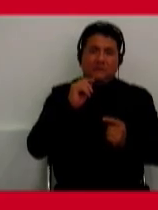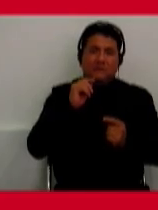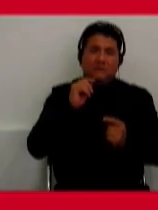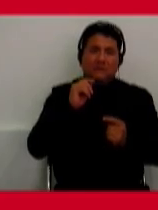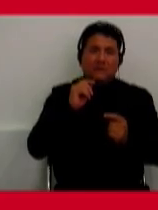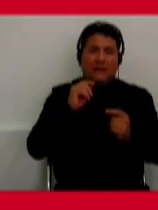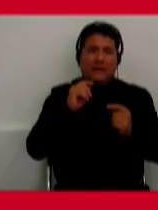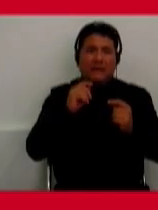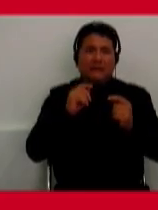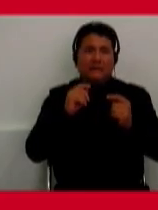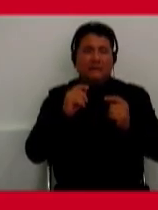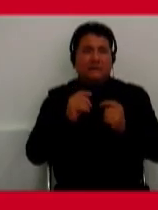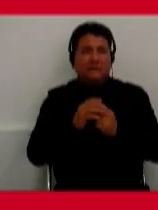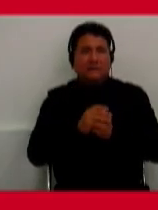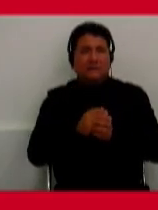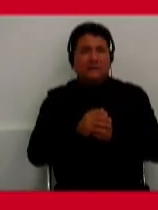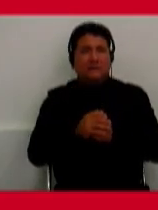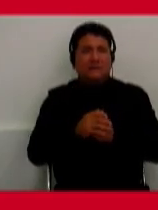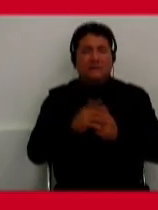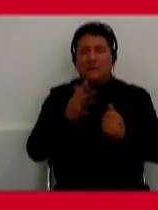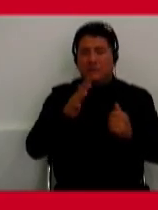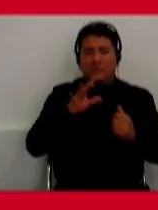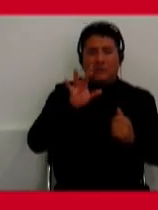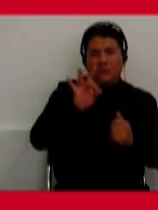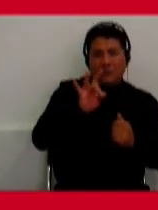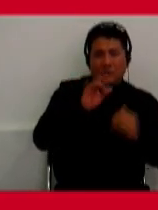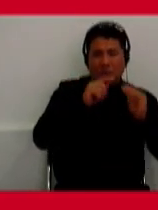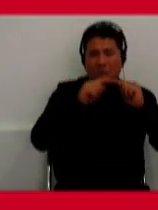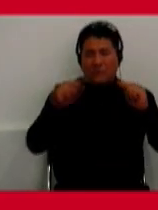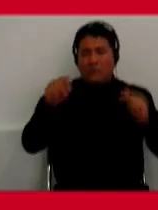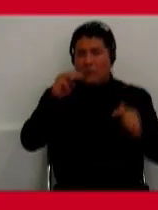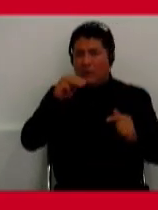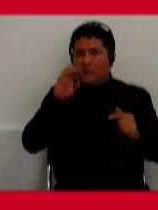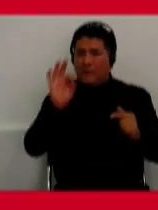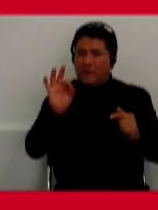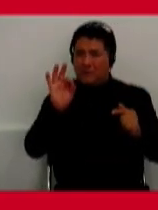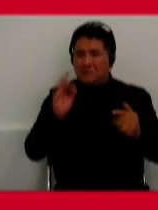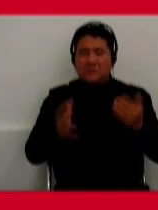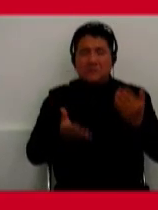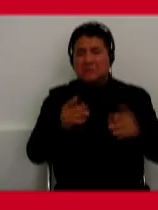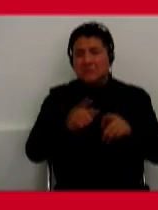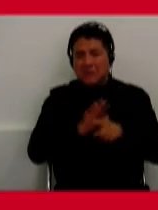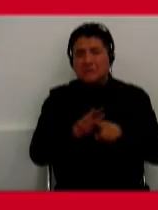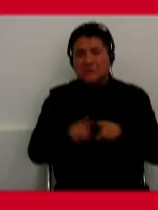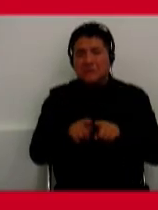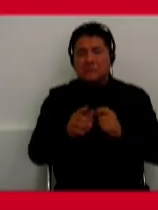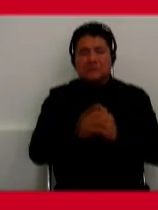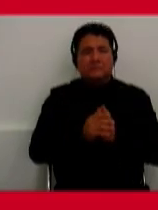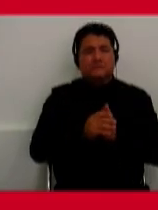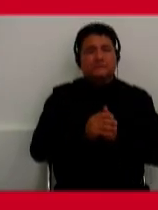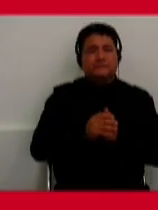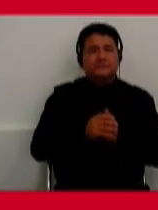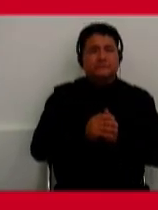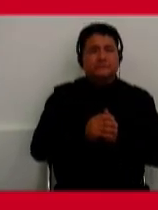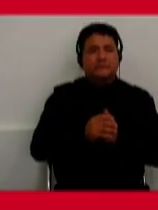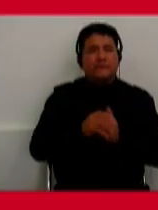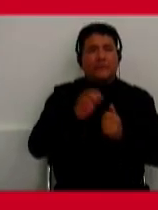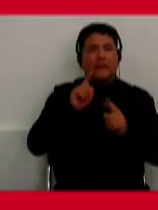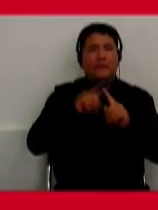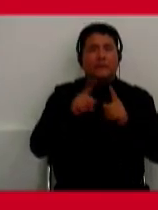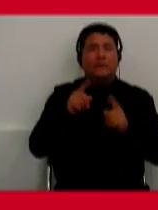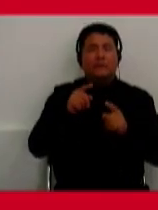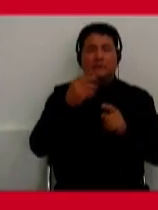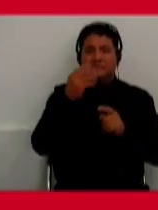en bancadas de 8 o 9 metros, ¿no? Tal cual como lo hacen en Nevada, pero obviamente al tener taladros largos ese es otro cutoff dinámico,